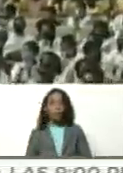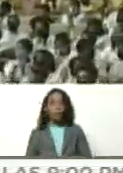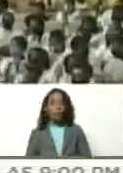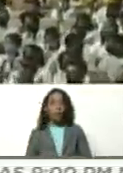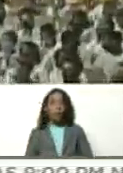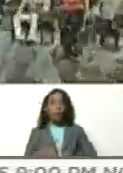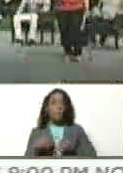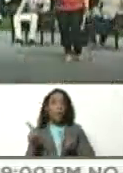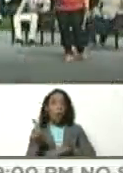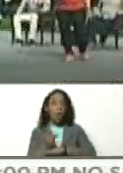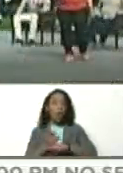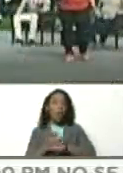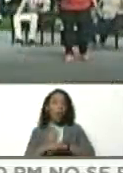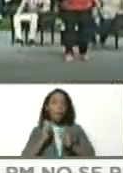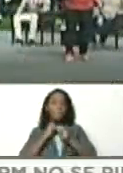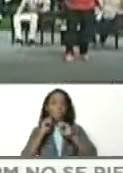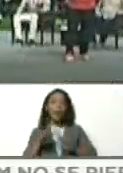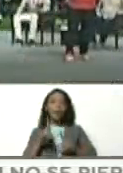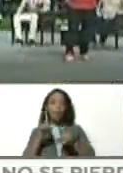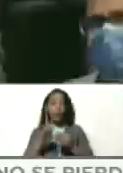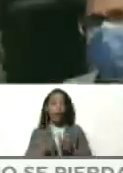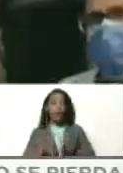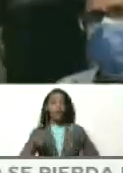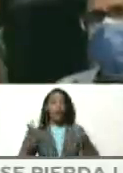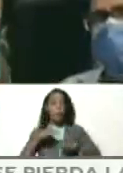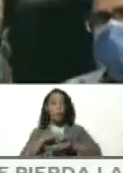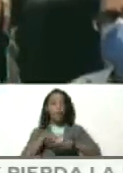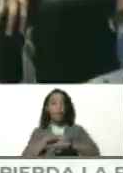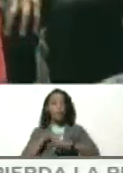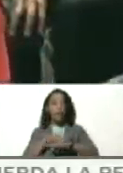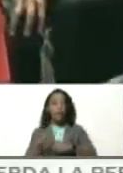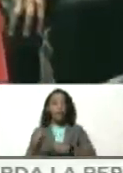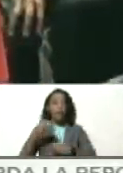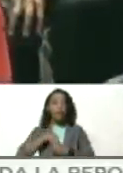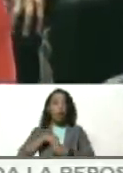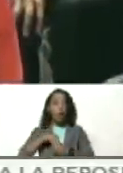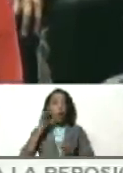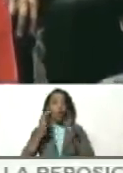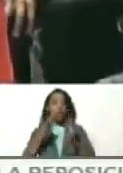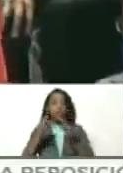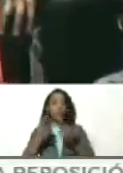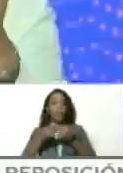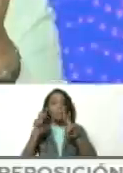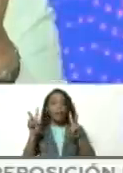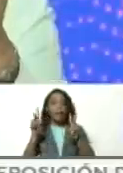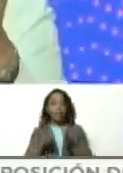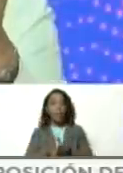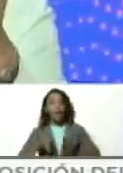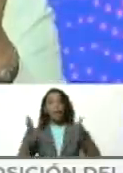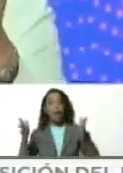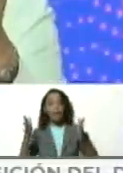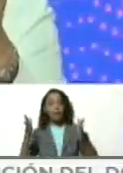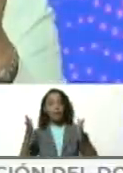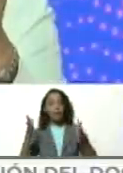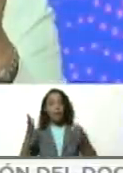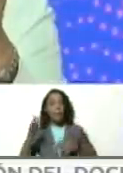Pero el gobierno pierde una gran ministra de Interior, Justicia y Paz, una gran ministra.